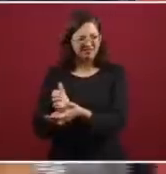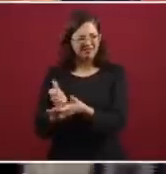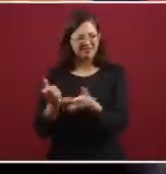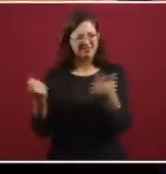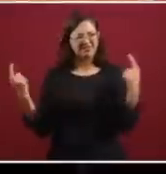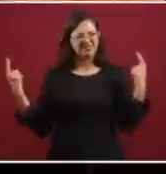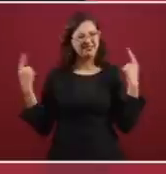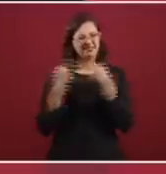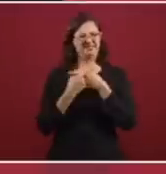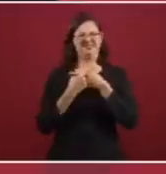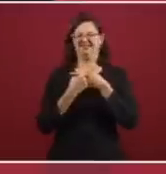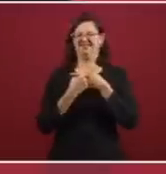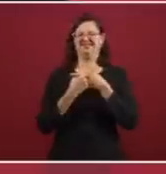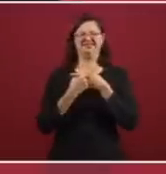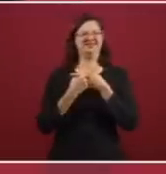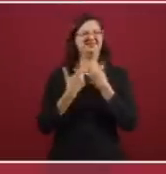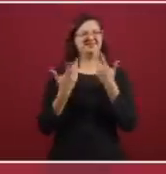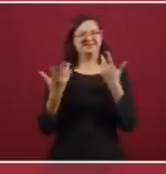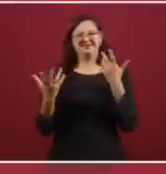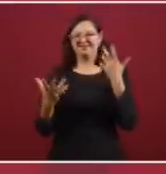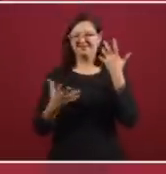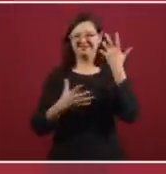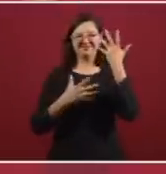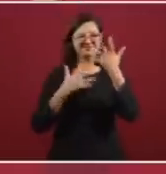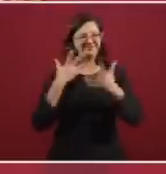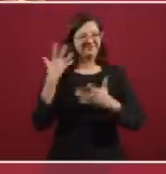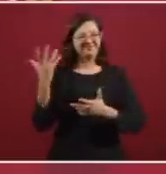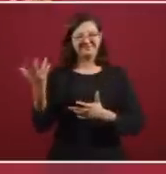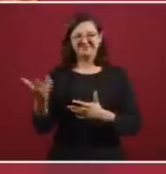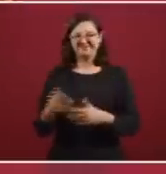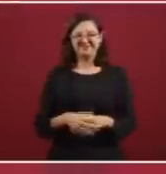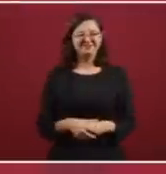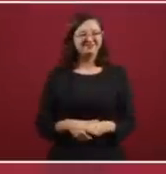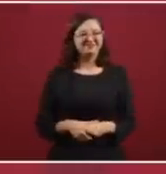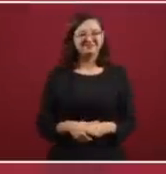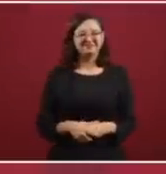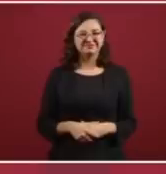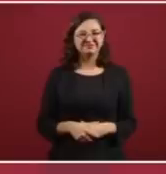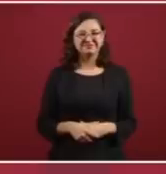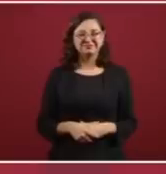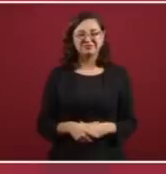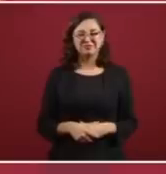Entonces, todo esto está saliendo. ¿Cómo